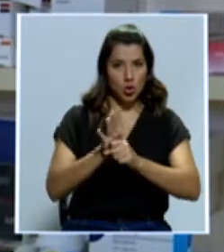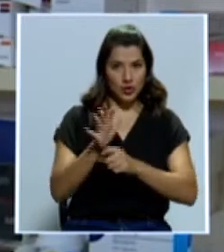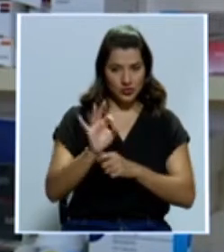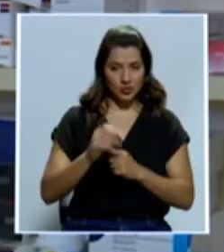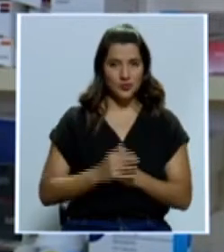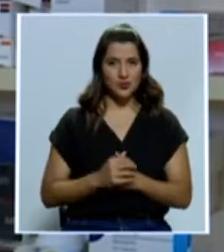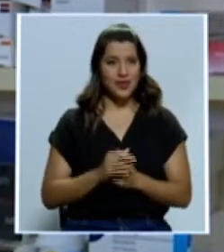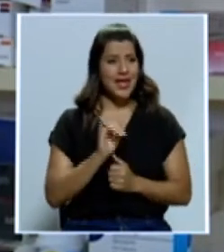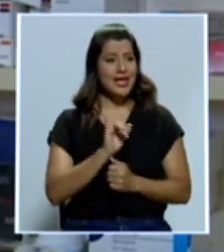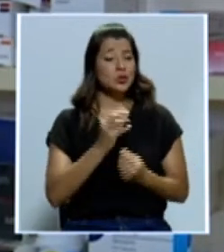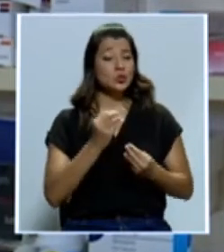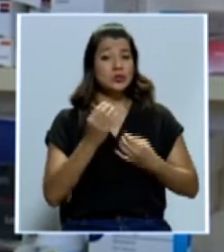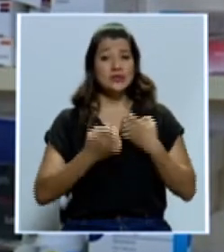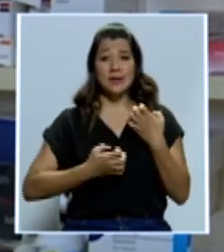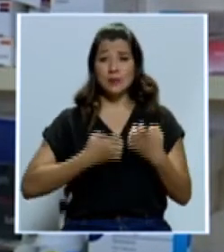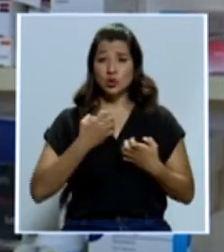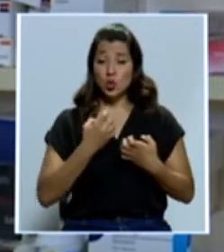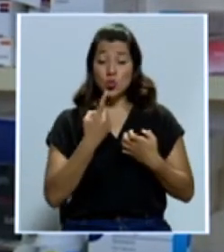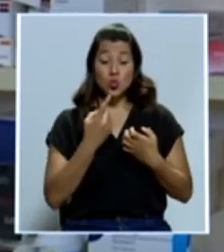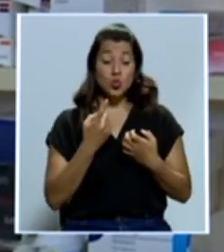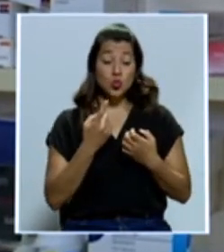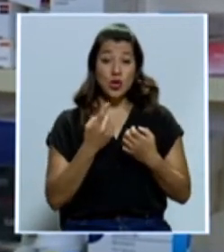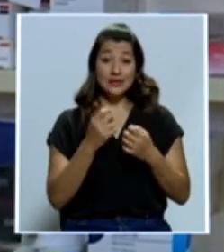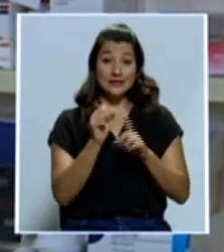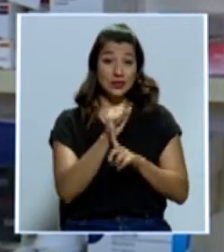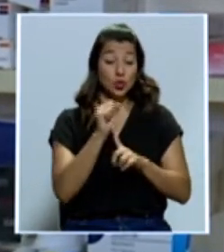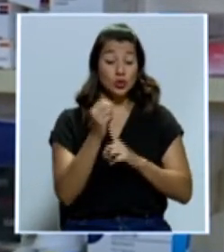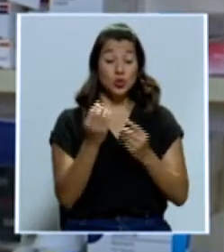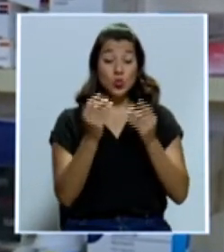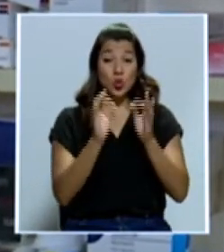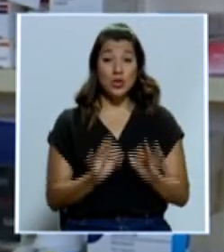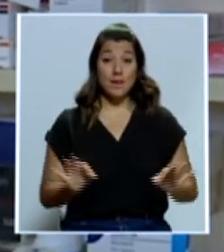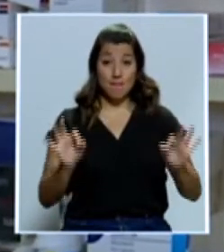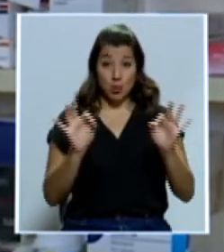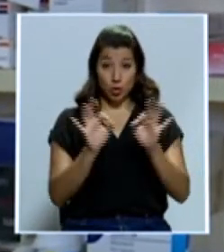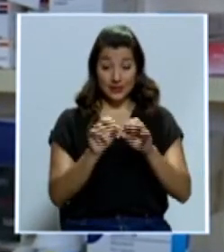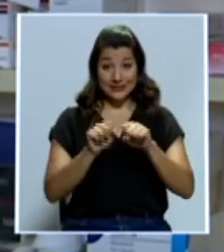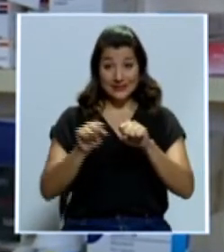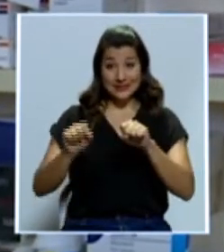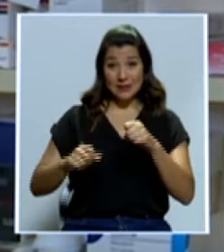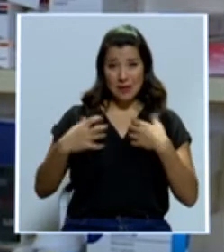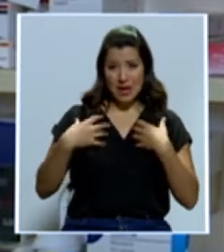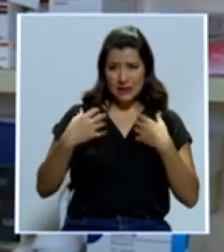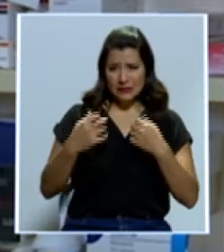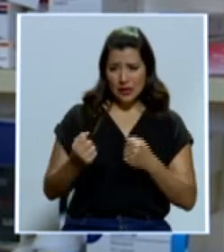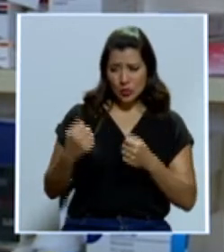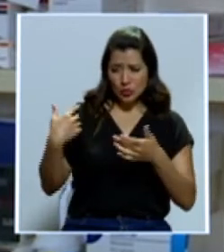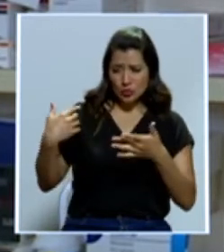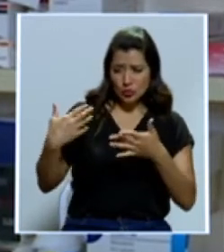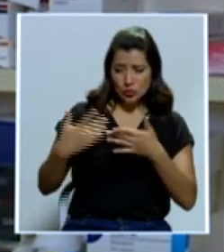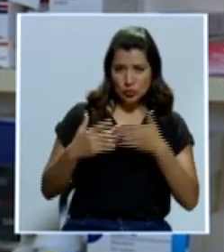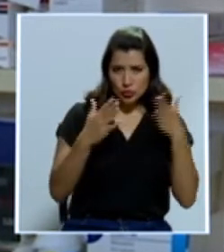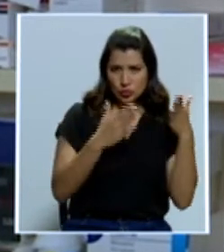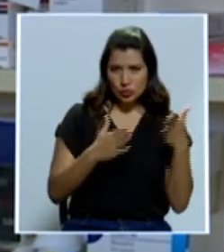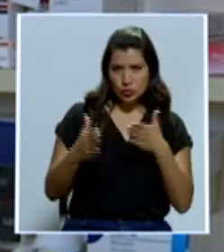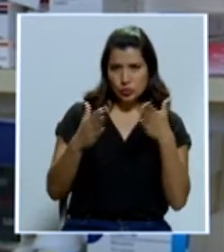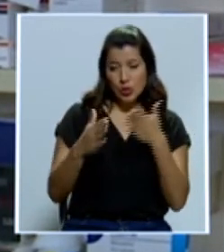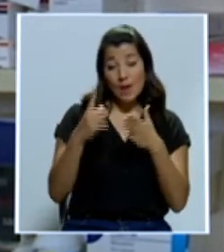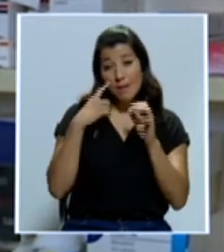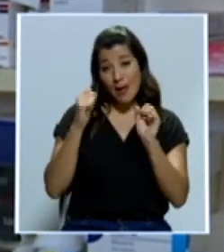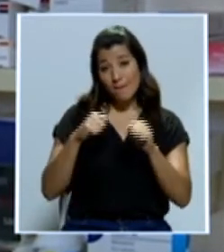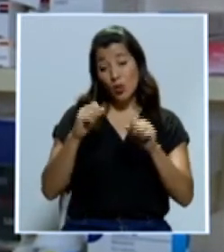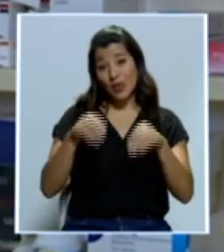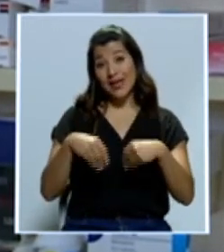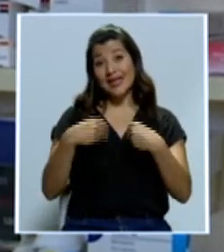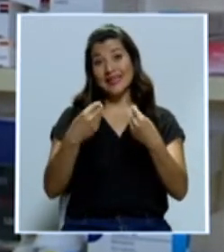Esto es tan emocionante, es una ocasión trascendental. El sistema de salud ha estado planeando extensamente para ofrecer el programa de vacunación más grande de